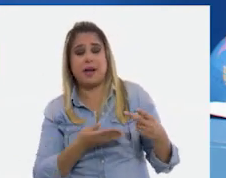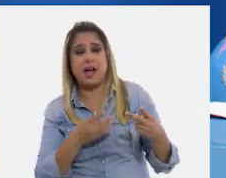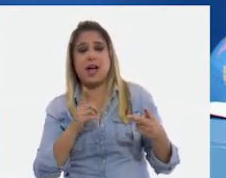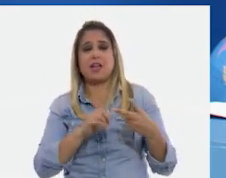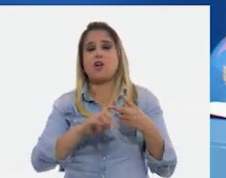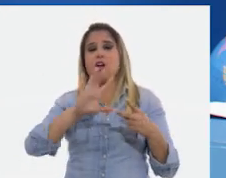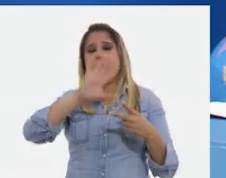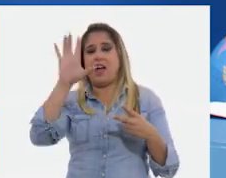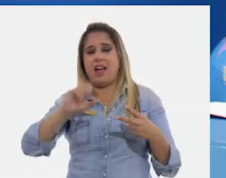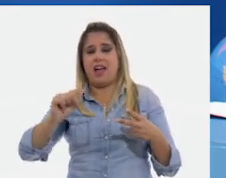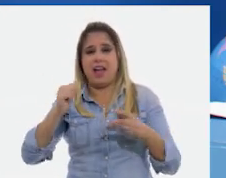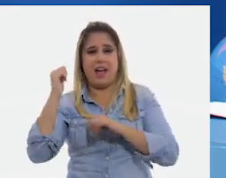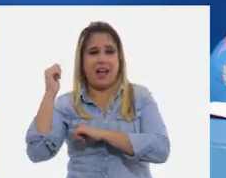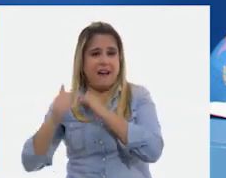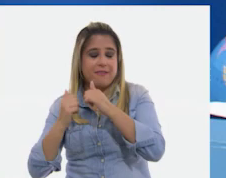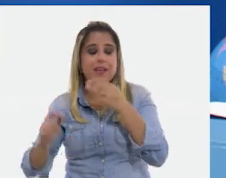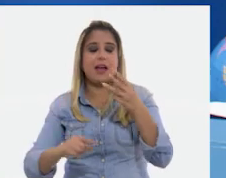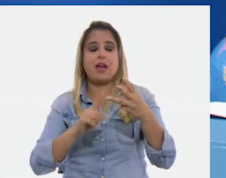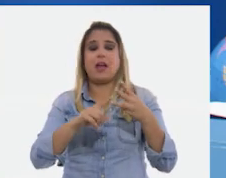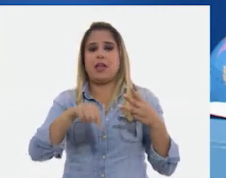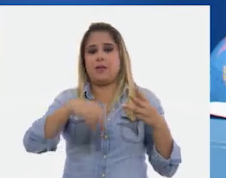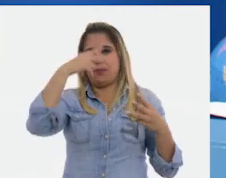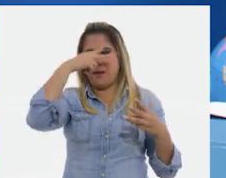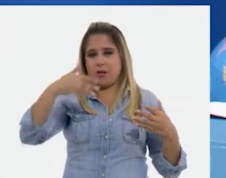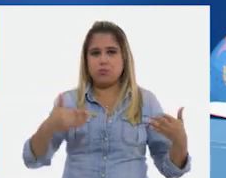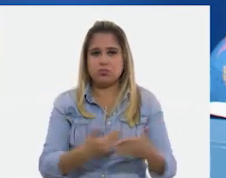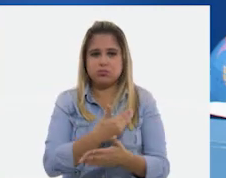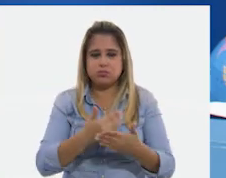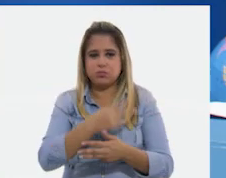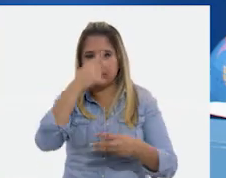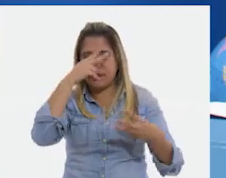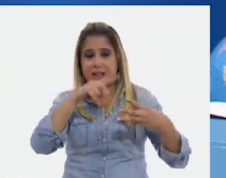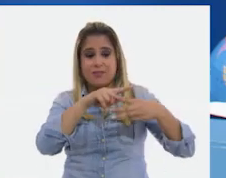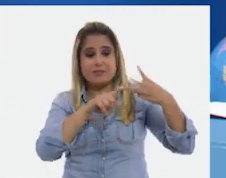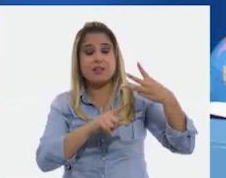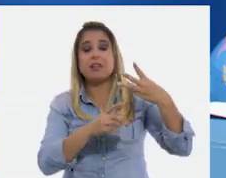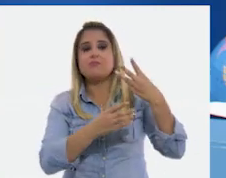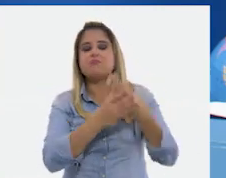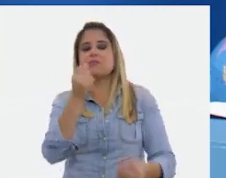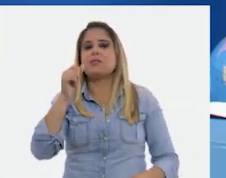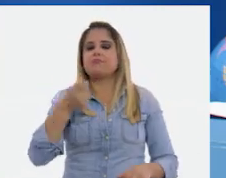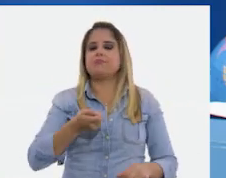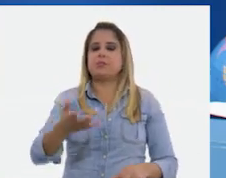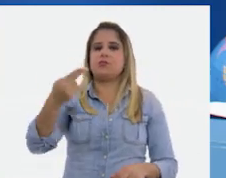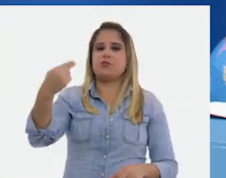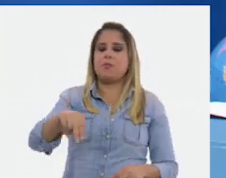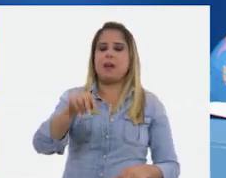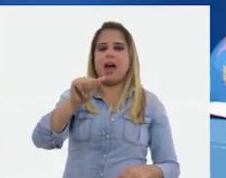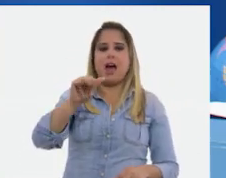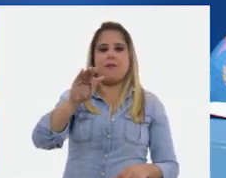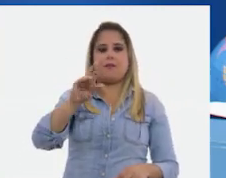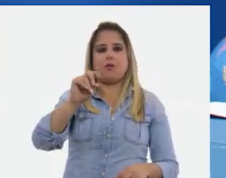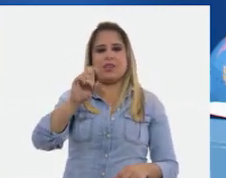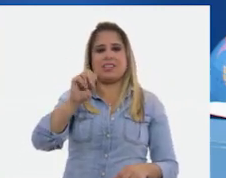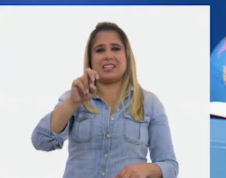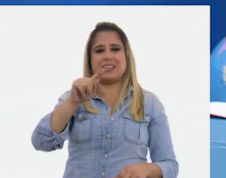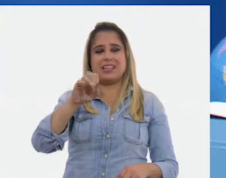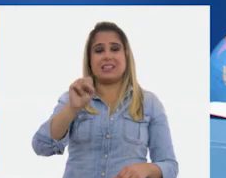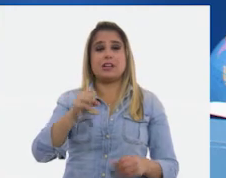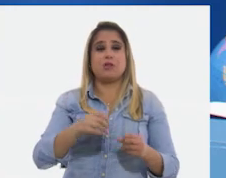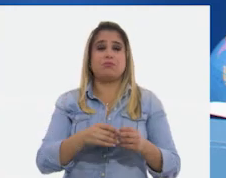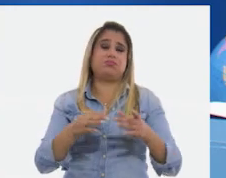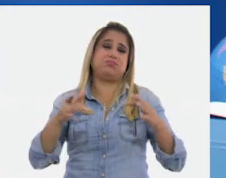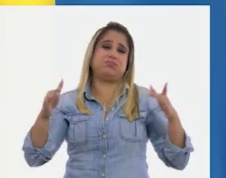grupos indígenas y ahora hay comunidades de afrodescendientes distribuidas por todo el